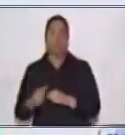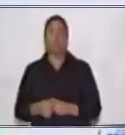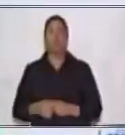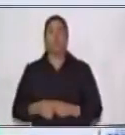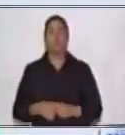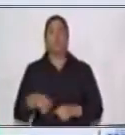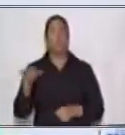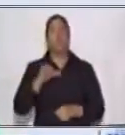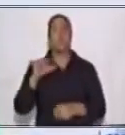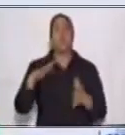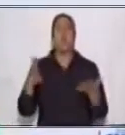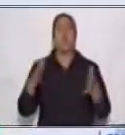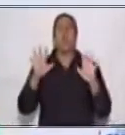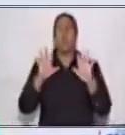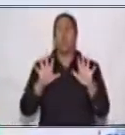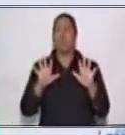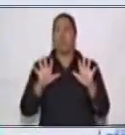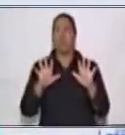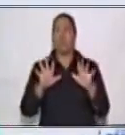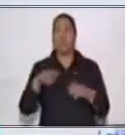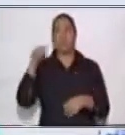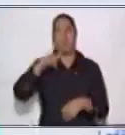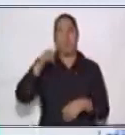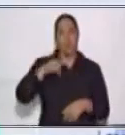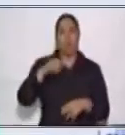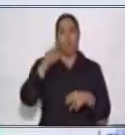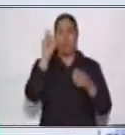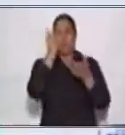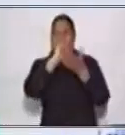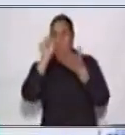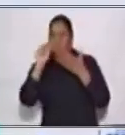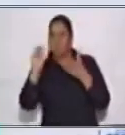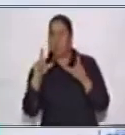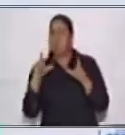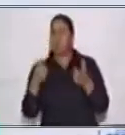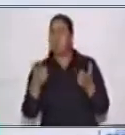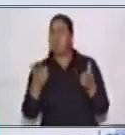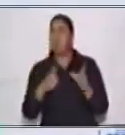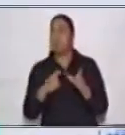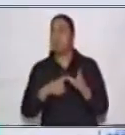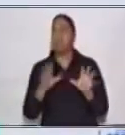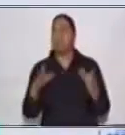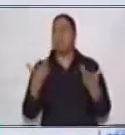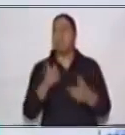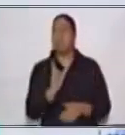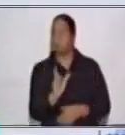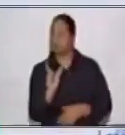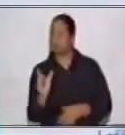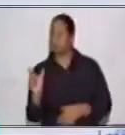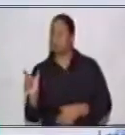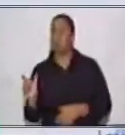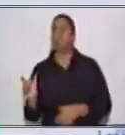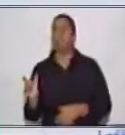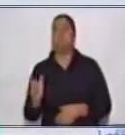10. Entonces, escribamos la ecuación. Mi ecuación dice: